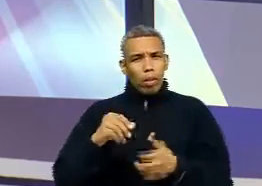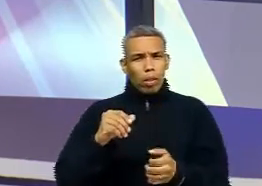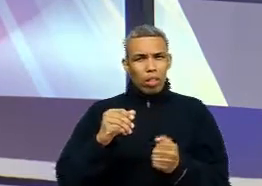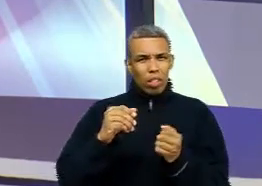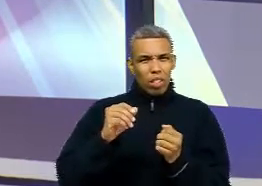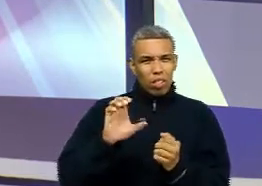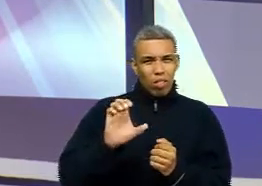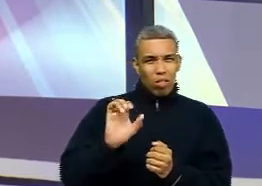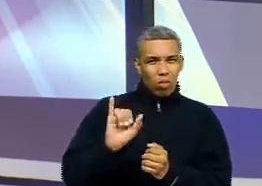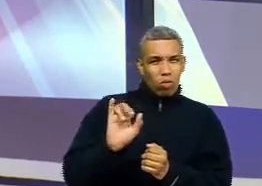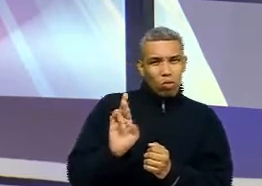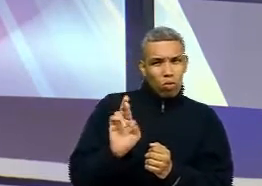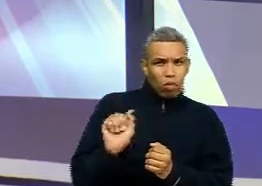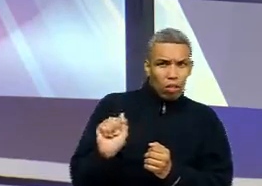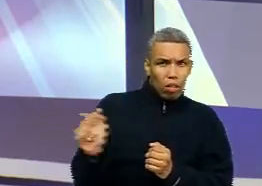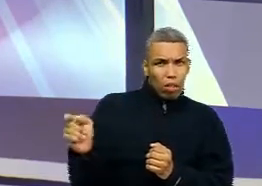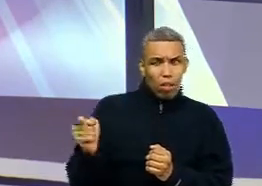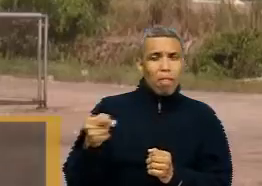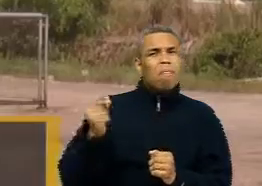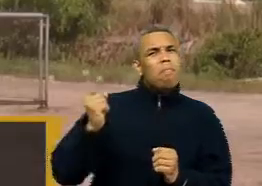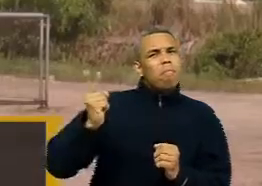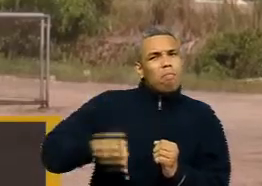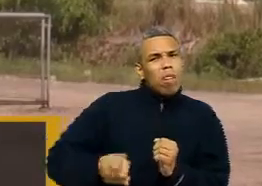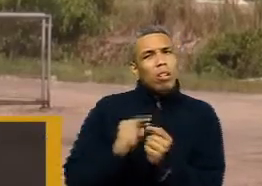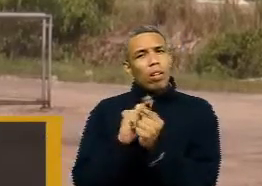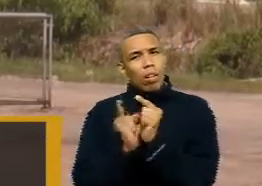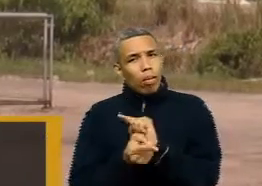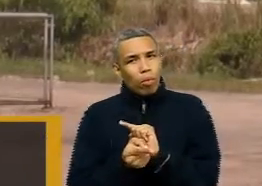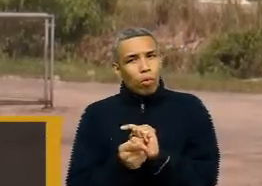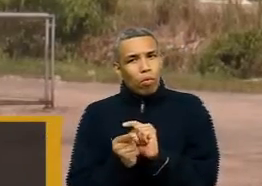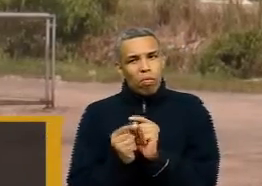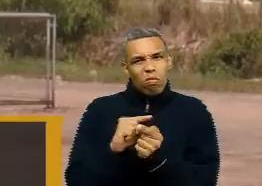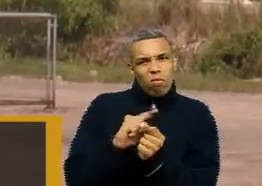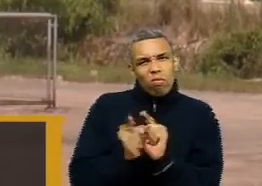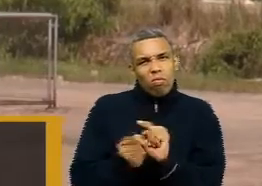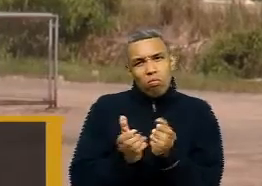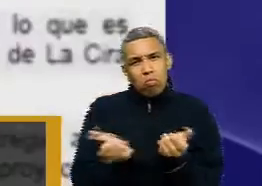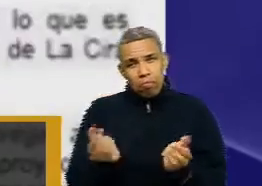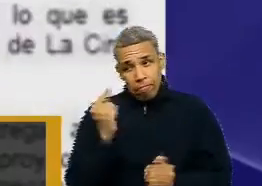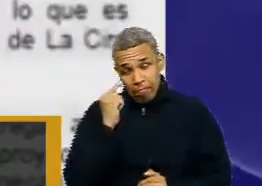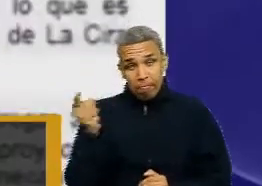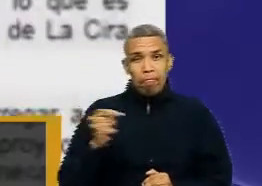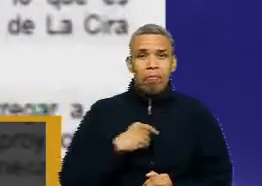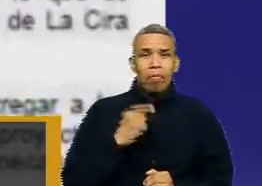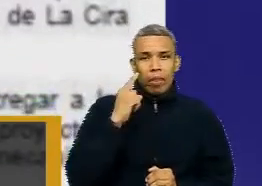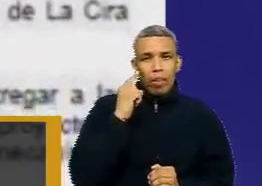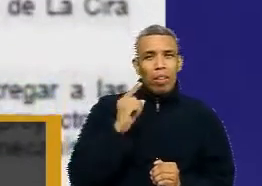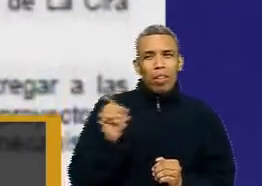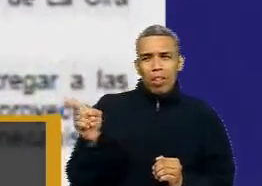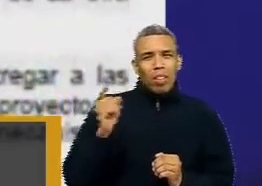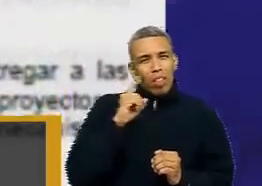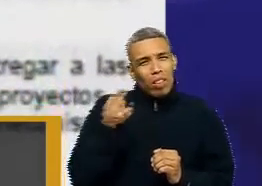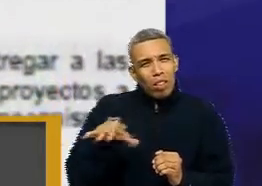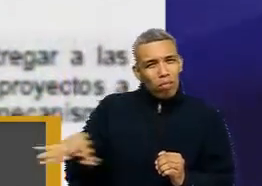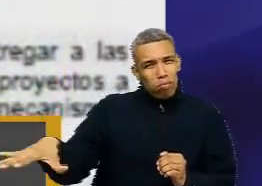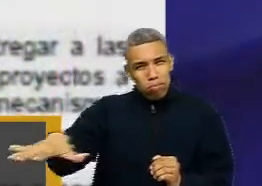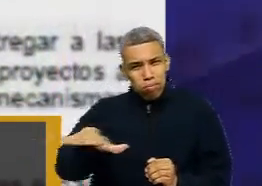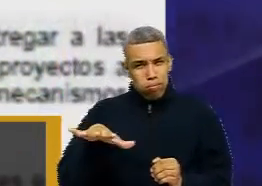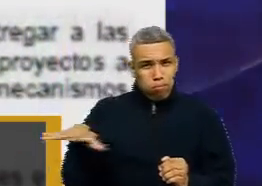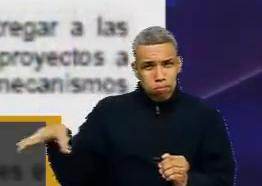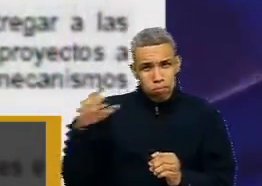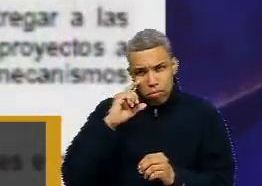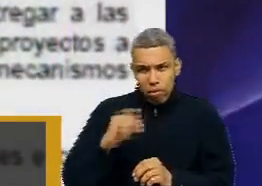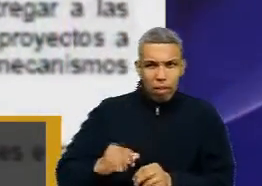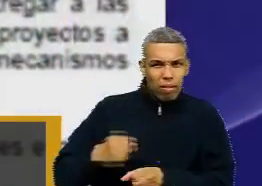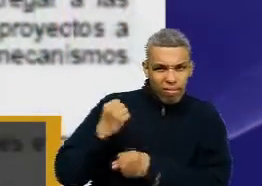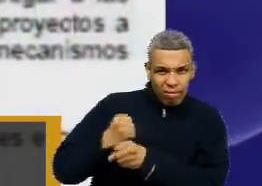corregimiento del centro por esta medida. El proyecto La Sira Infantas, integrado por Ecopetrol y la Oxida Andina, luego de expedir un comunicado en los que